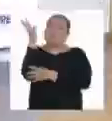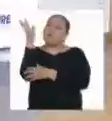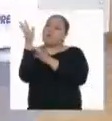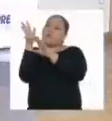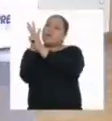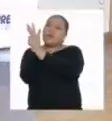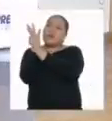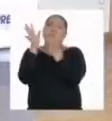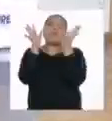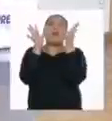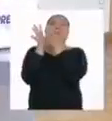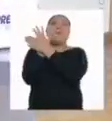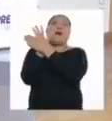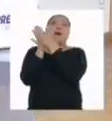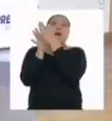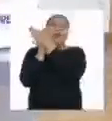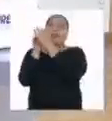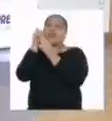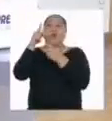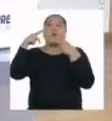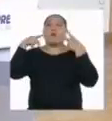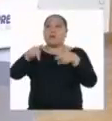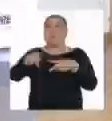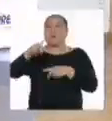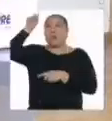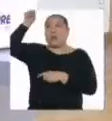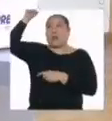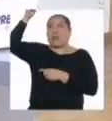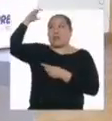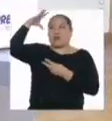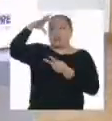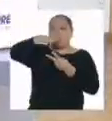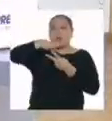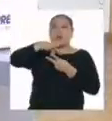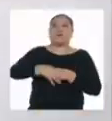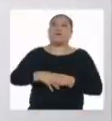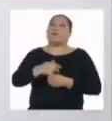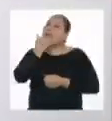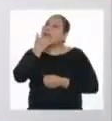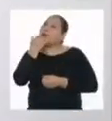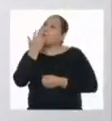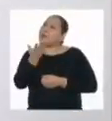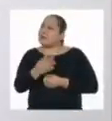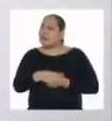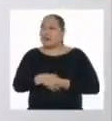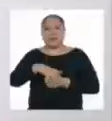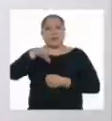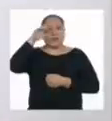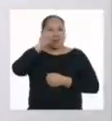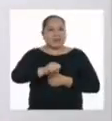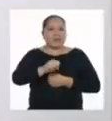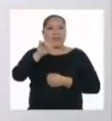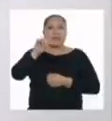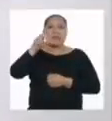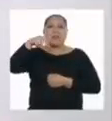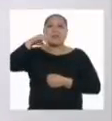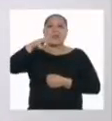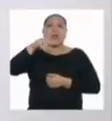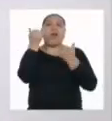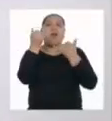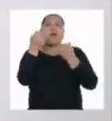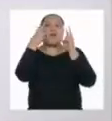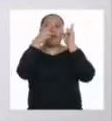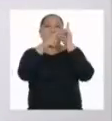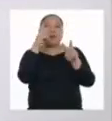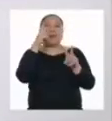planta impidiendo que lleguen los rayos solares. Me pregunto qué habrá pasado. Así es, Yanira. Hoy van a ver